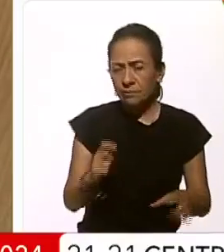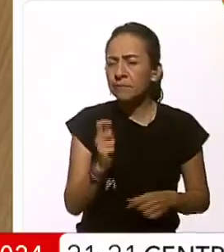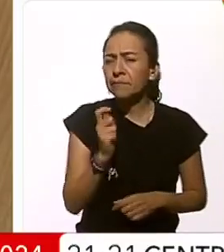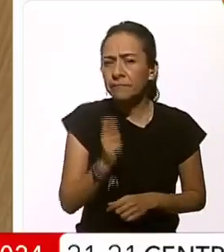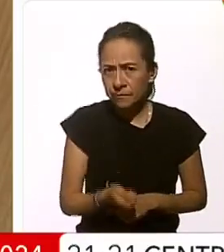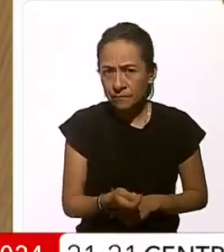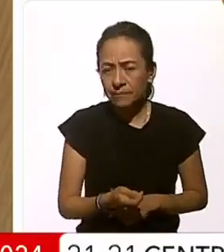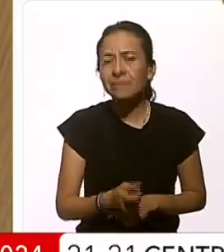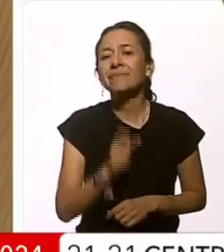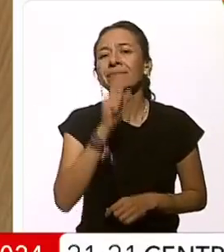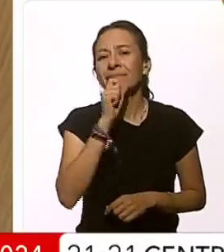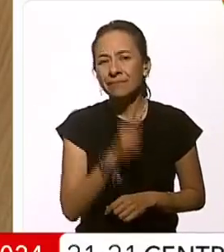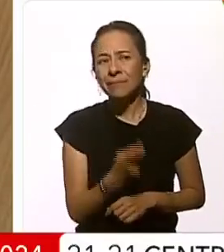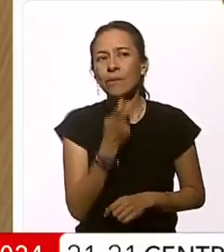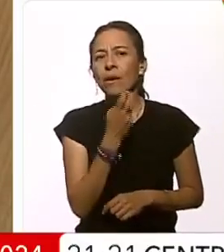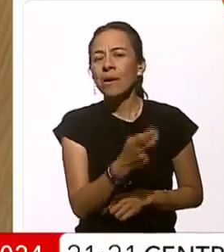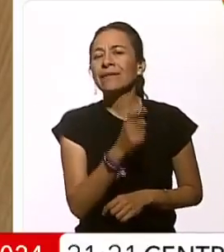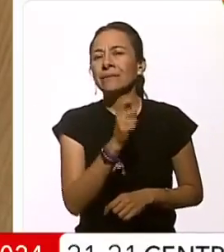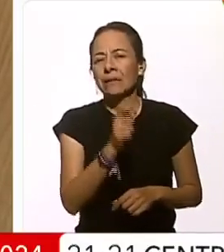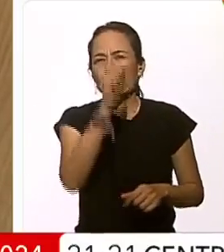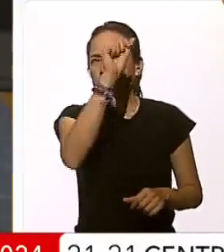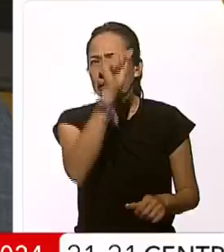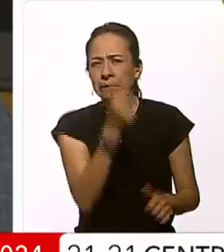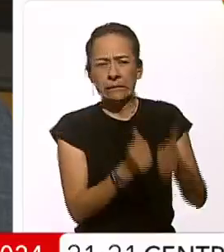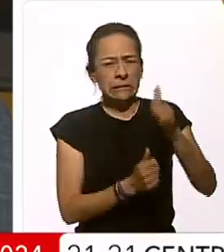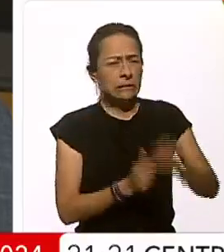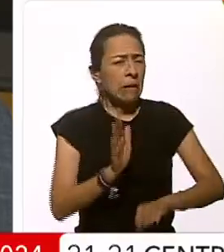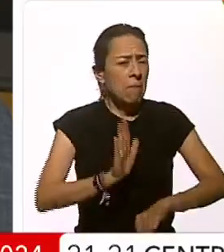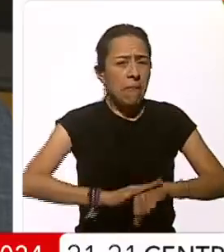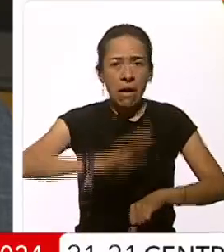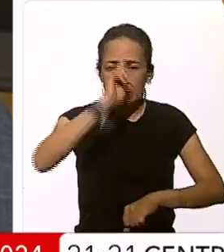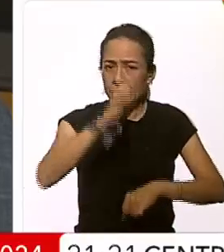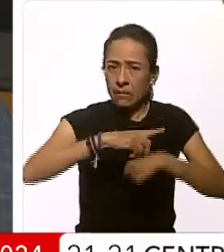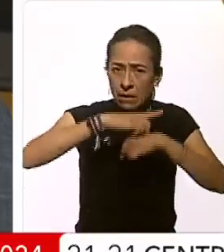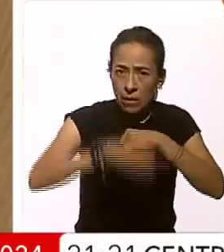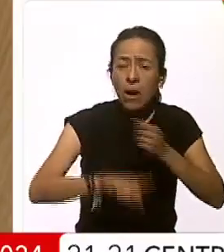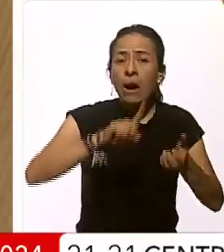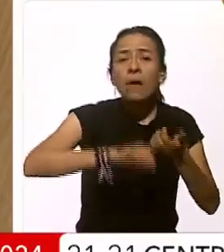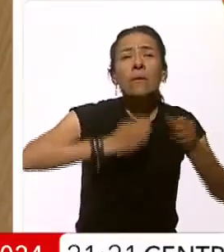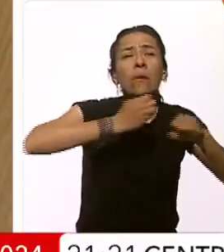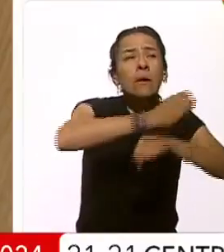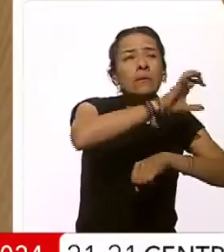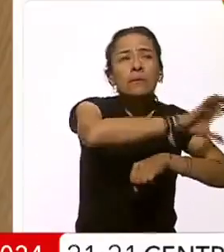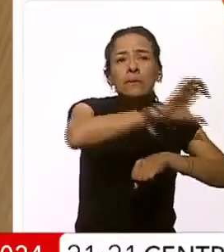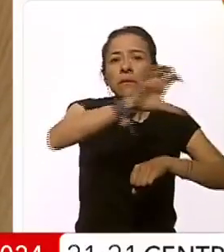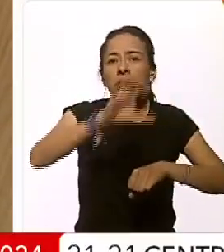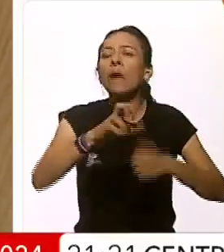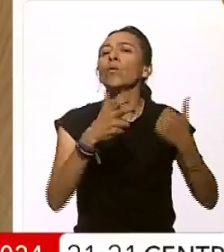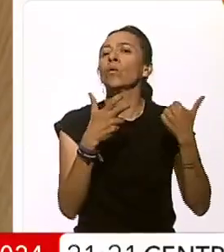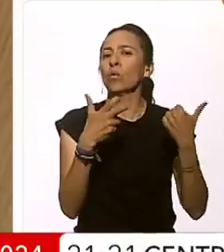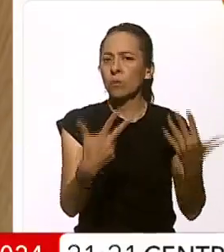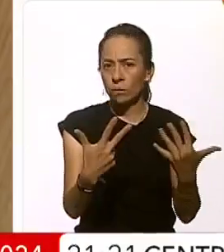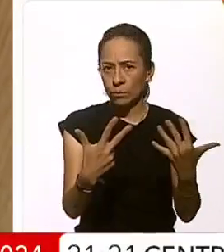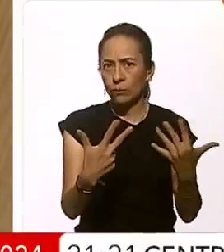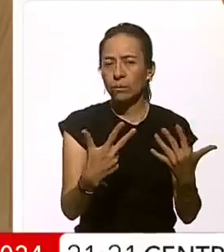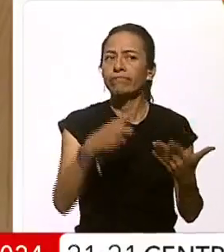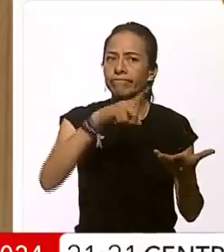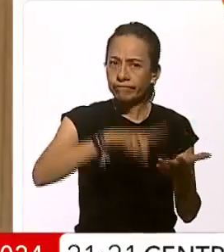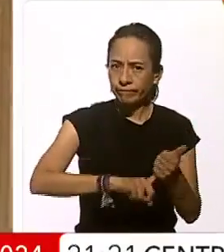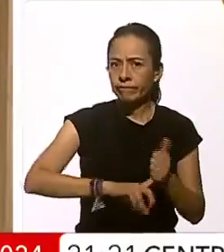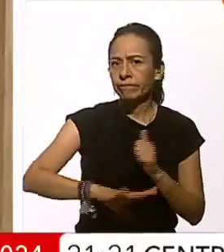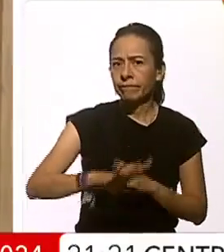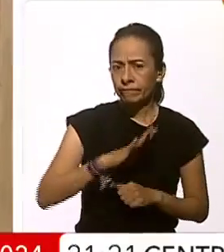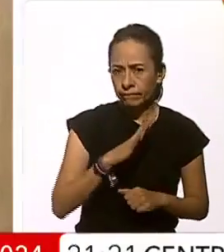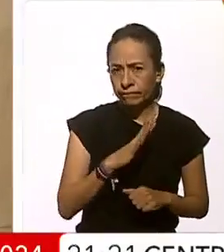los inmuebles que tenían un daño más severo en 8 estados y pues hemos